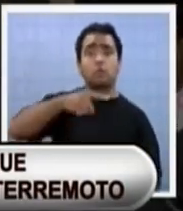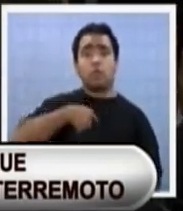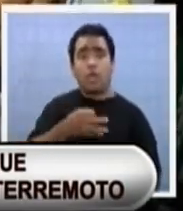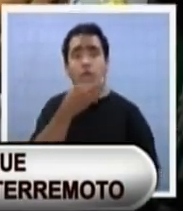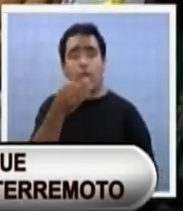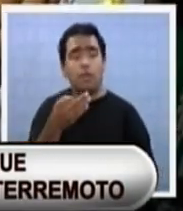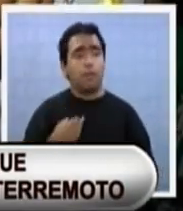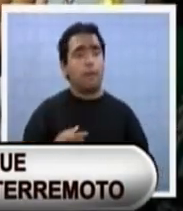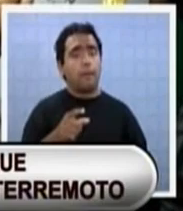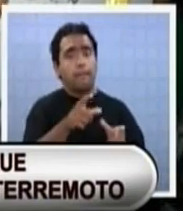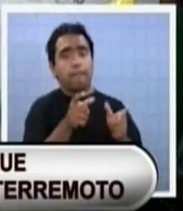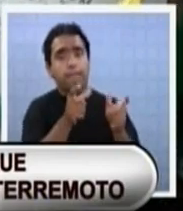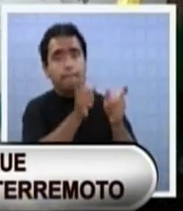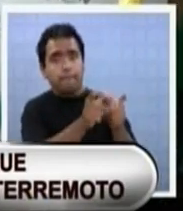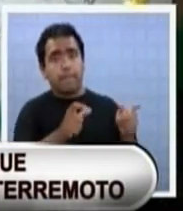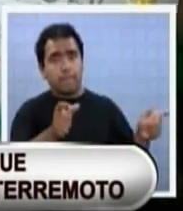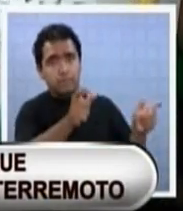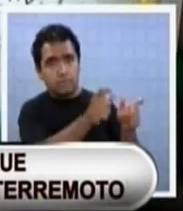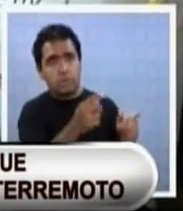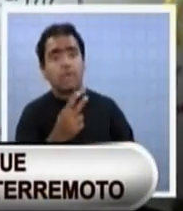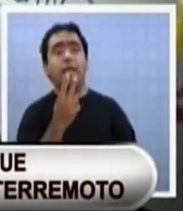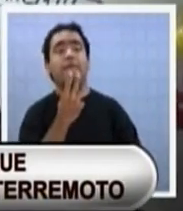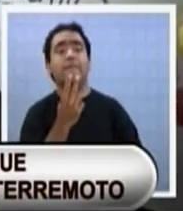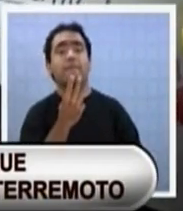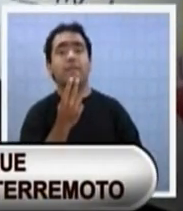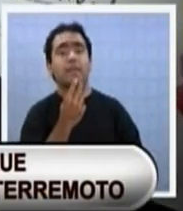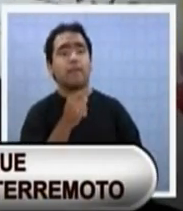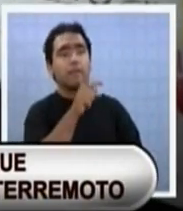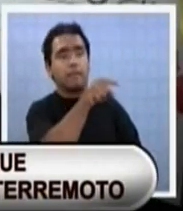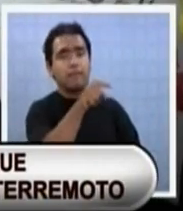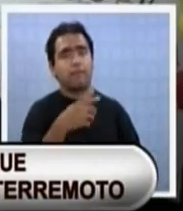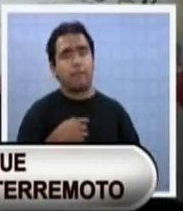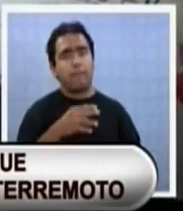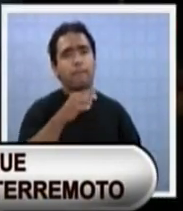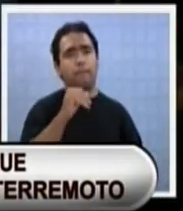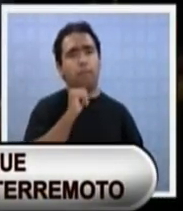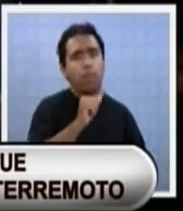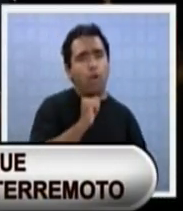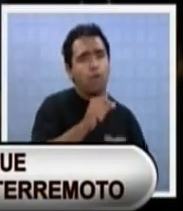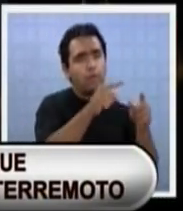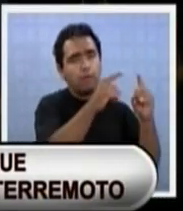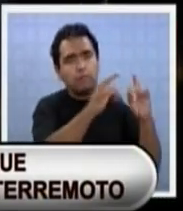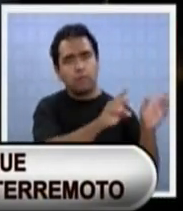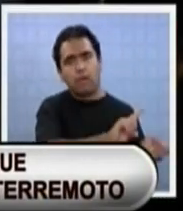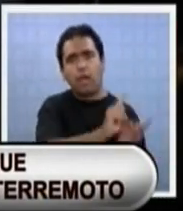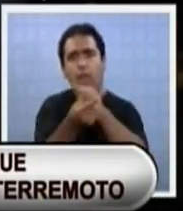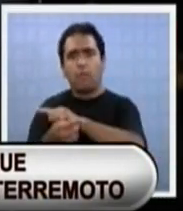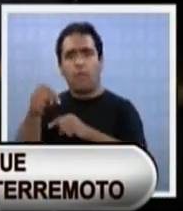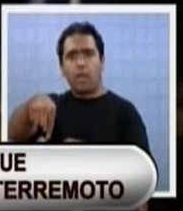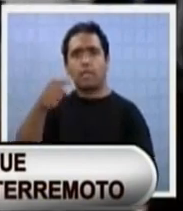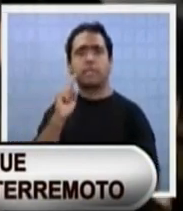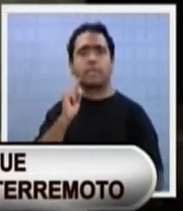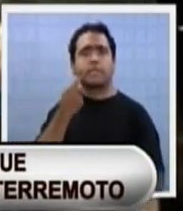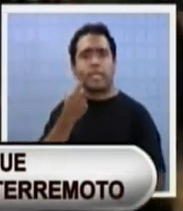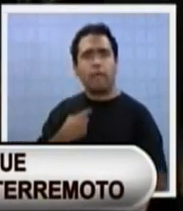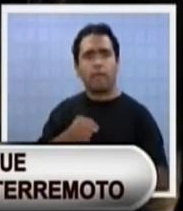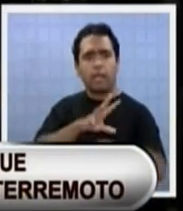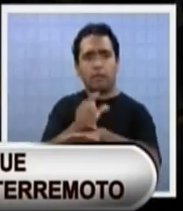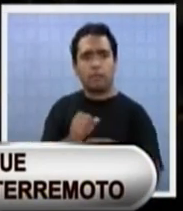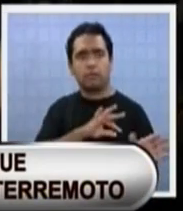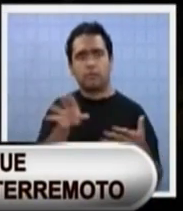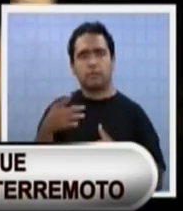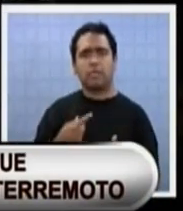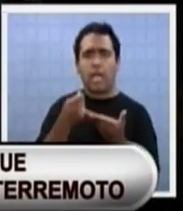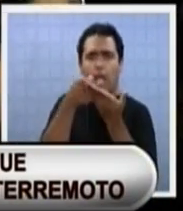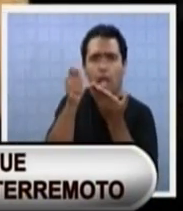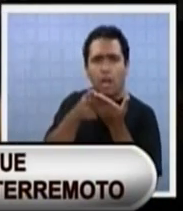gente que vive en una habitación que se la ha destruido, llega acá, sea un delincuente. Astudillo asegura que se analizaron todas las